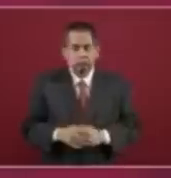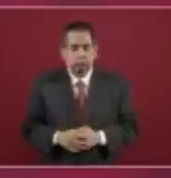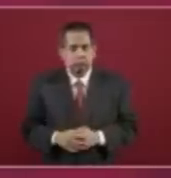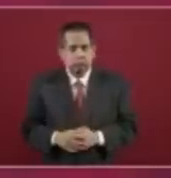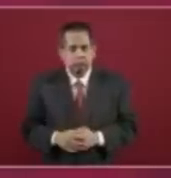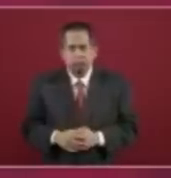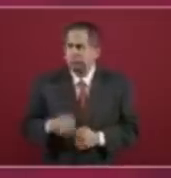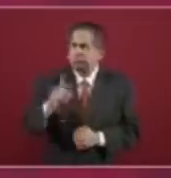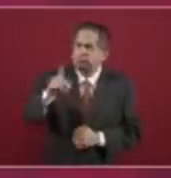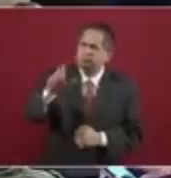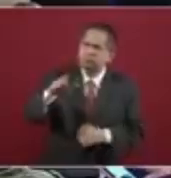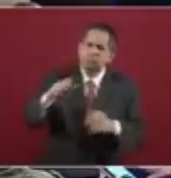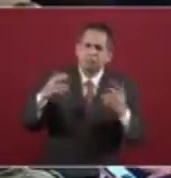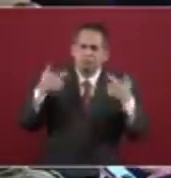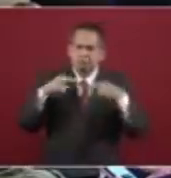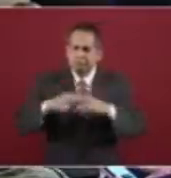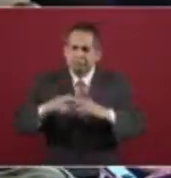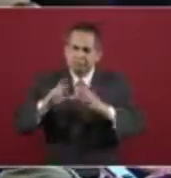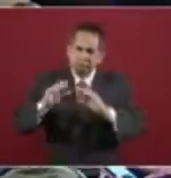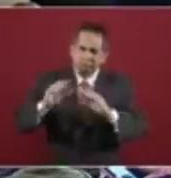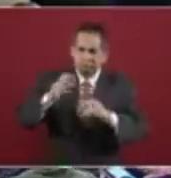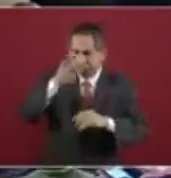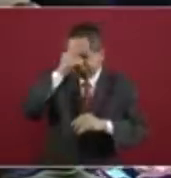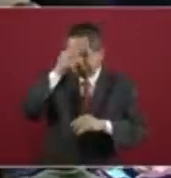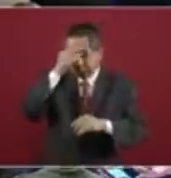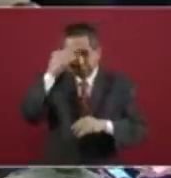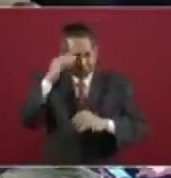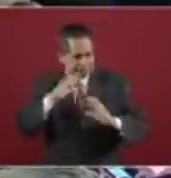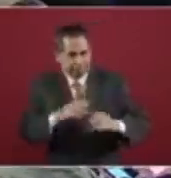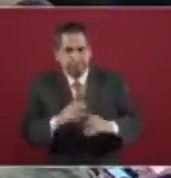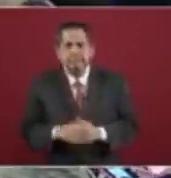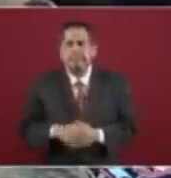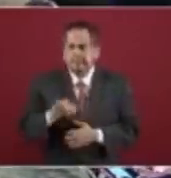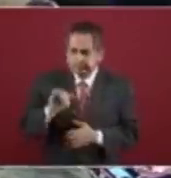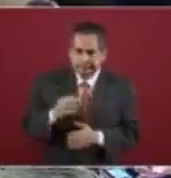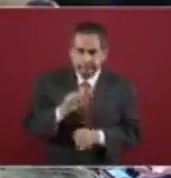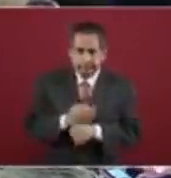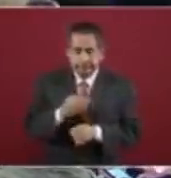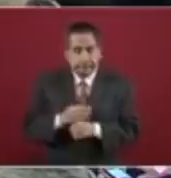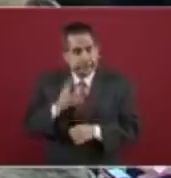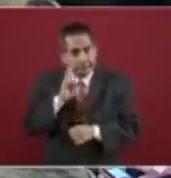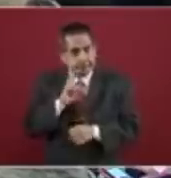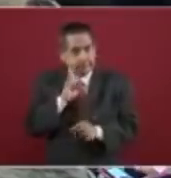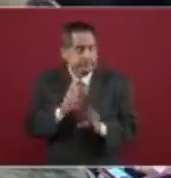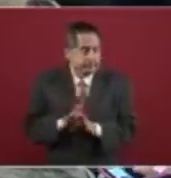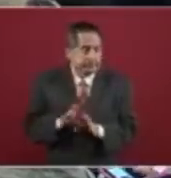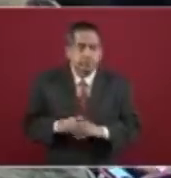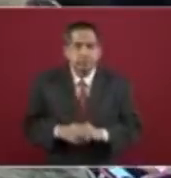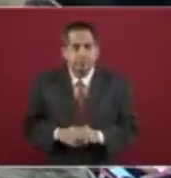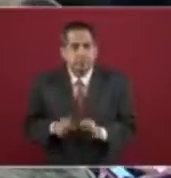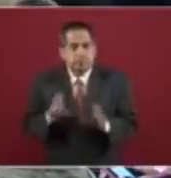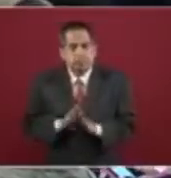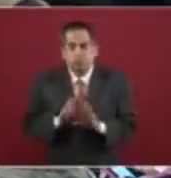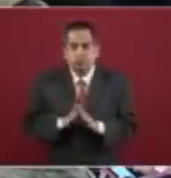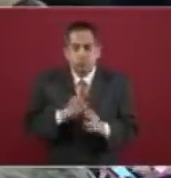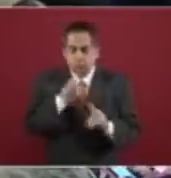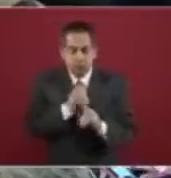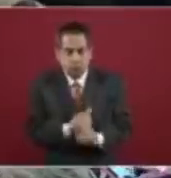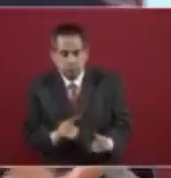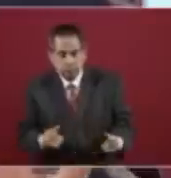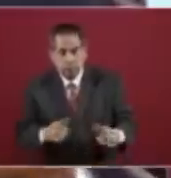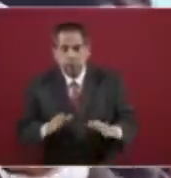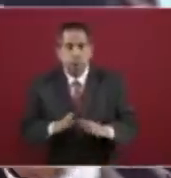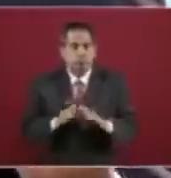van a capacitar a las personas para que puedan, sí, atender a los? Entonces, lo que estamos viendo es cómo los niños